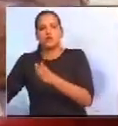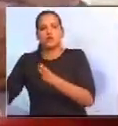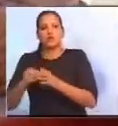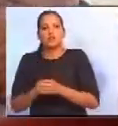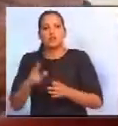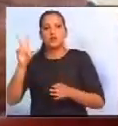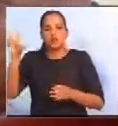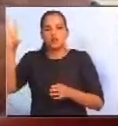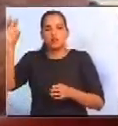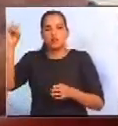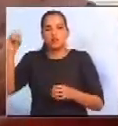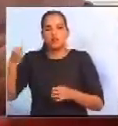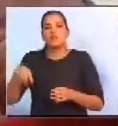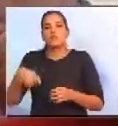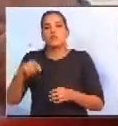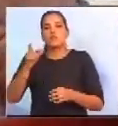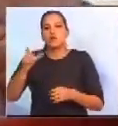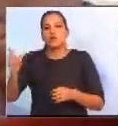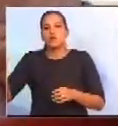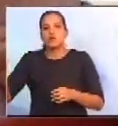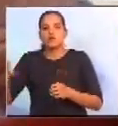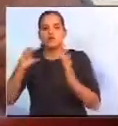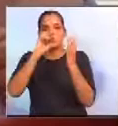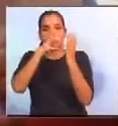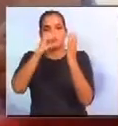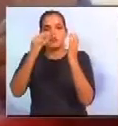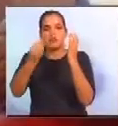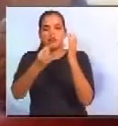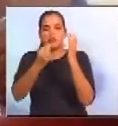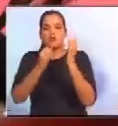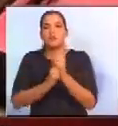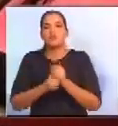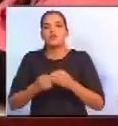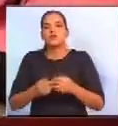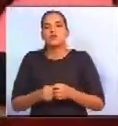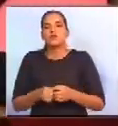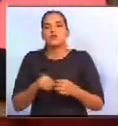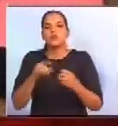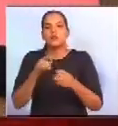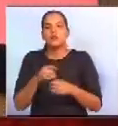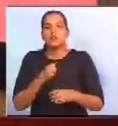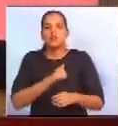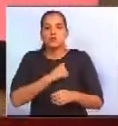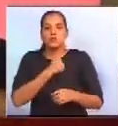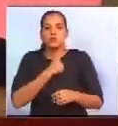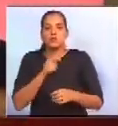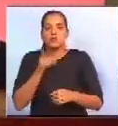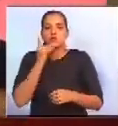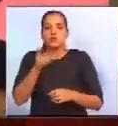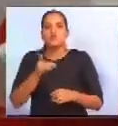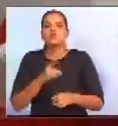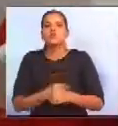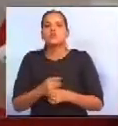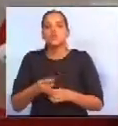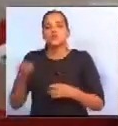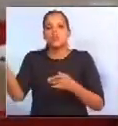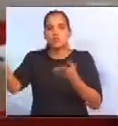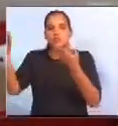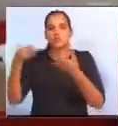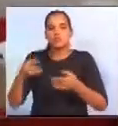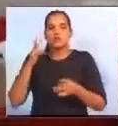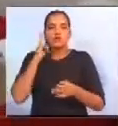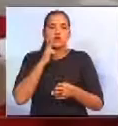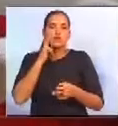a 30 operadores turísticos, con los ya primeramente asignados. Los comerciantes esperan que los clientes lleguen hasta